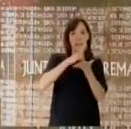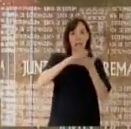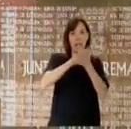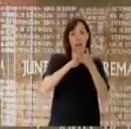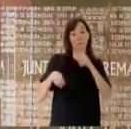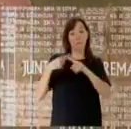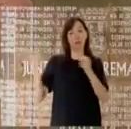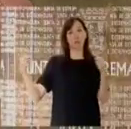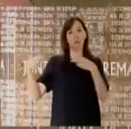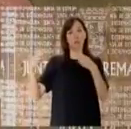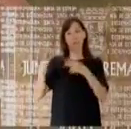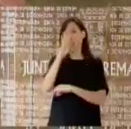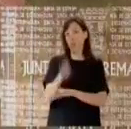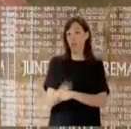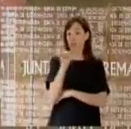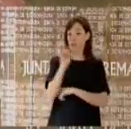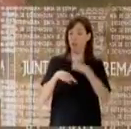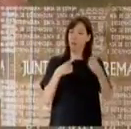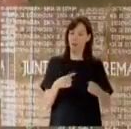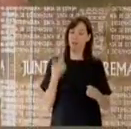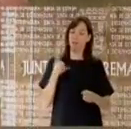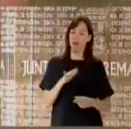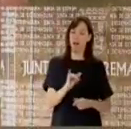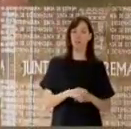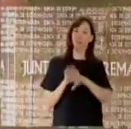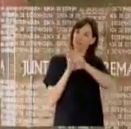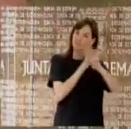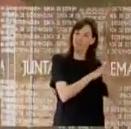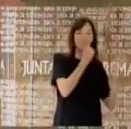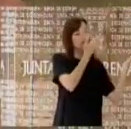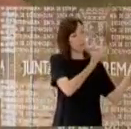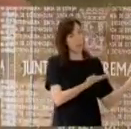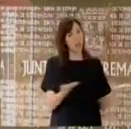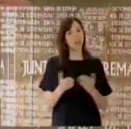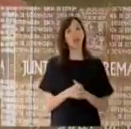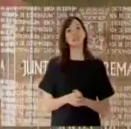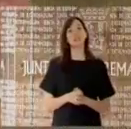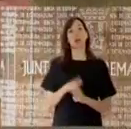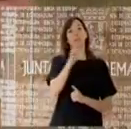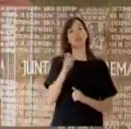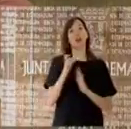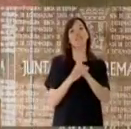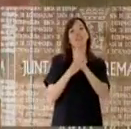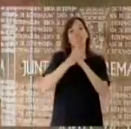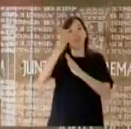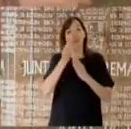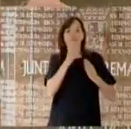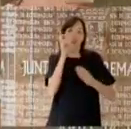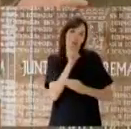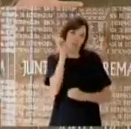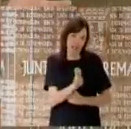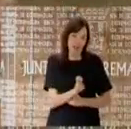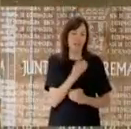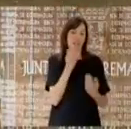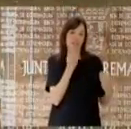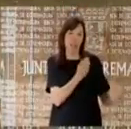transcripción simultánea a partir de la semana que viene. Dicho esto y dada la bienvenida a las personas de FESA que nos acompañan, los asuntos